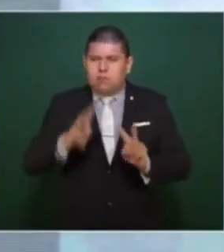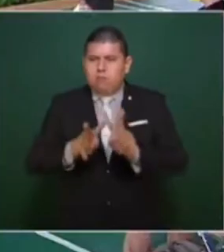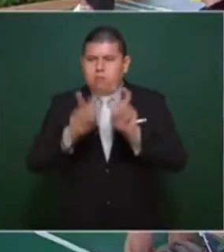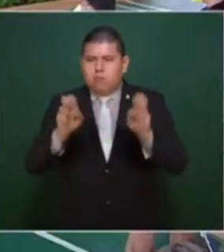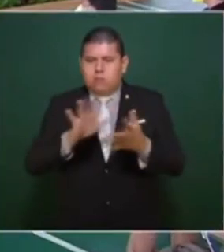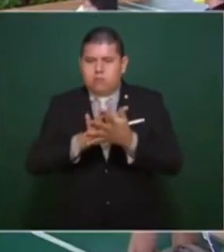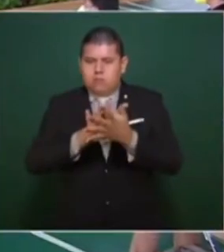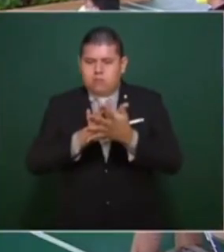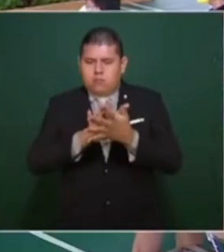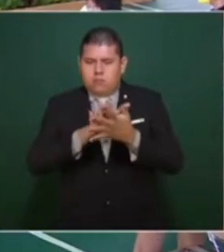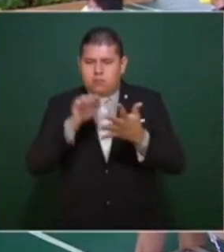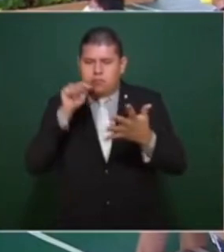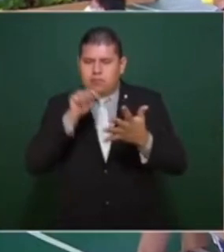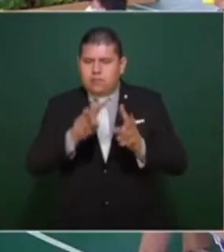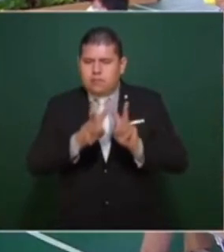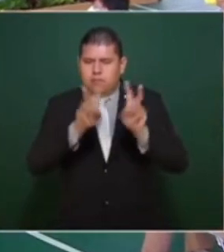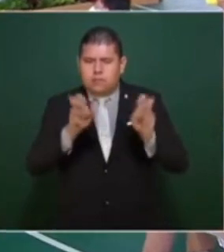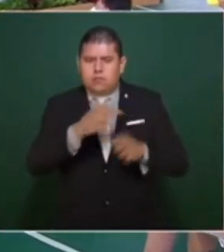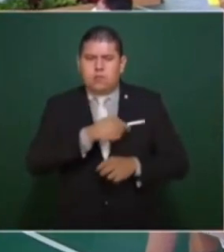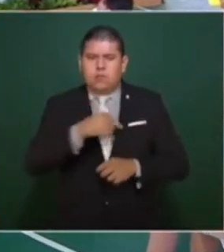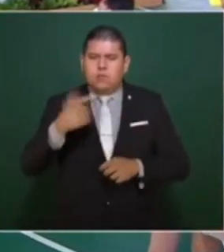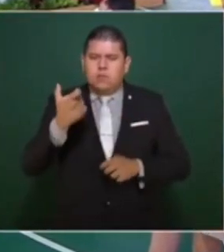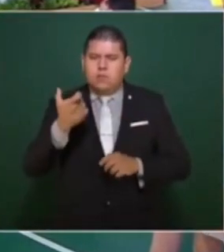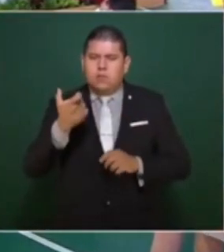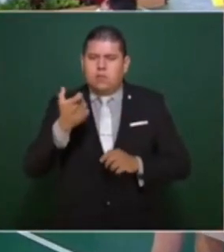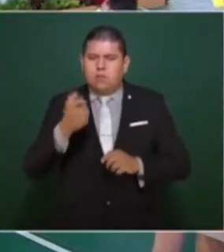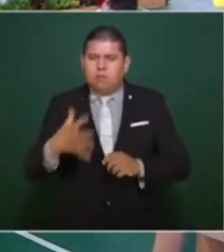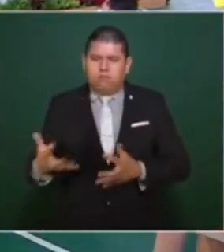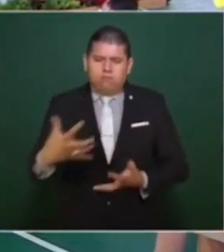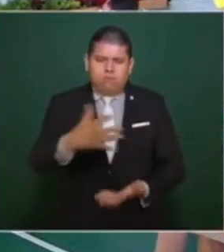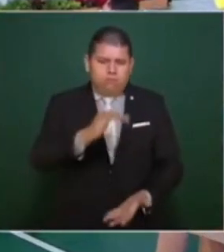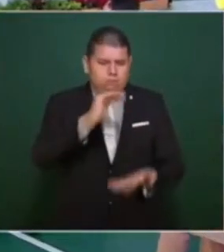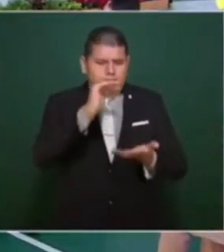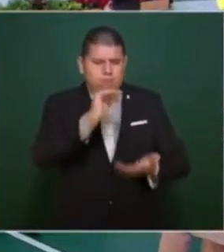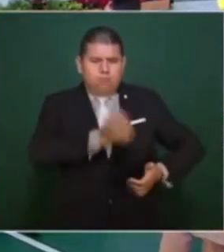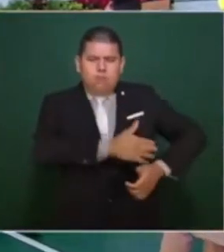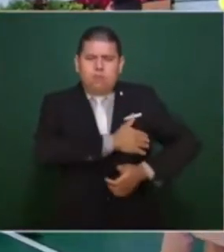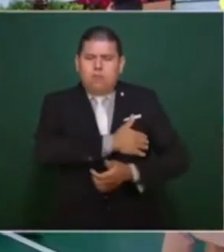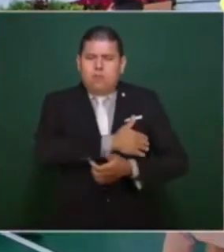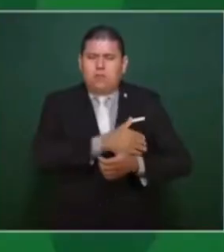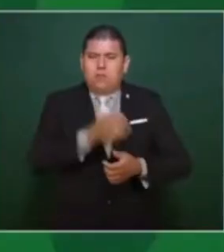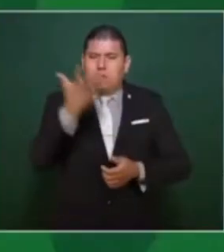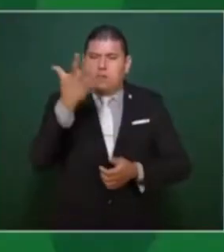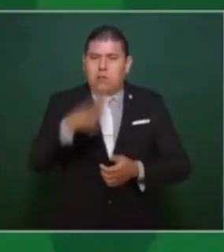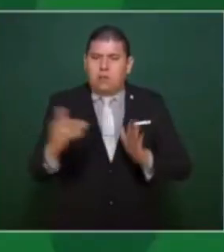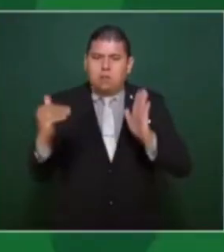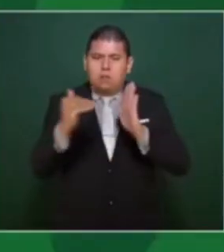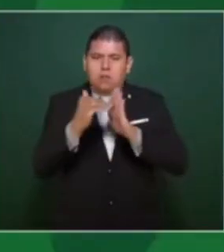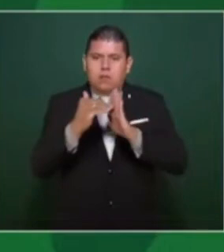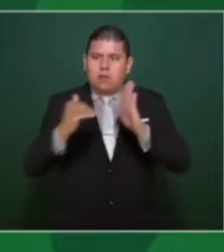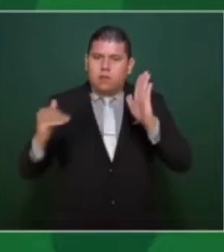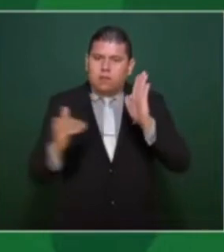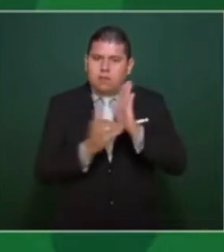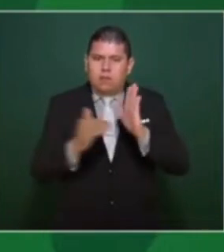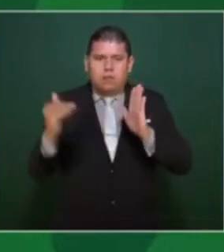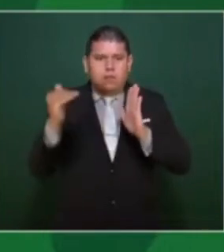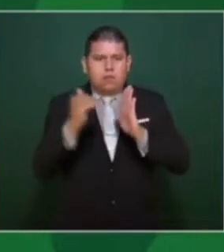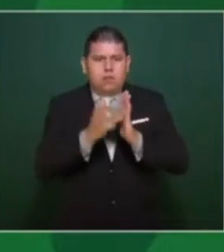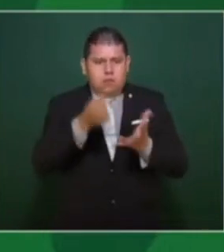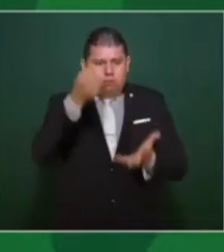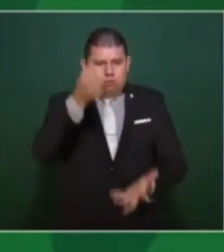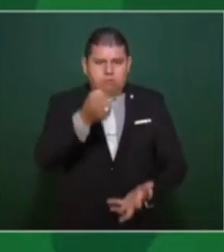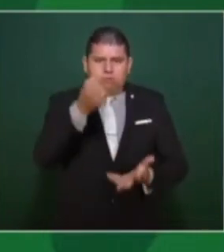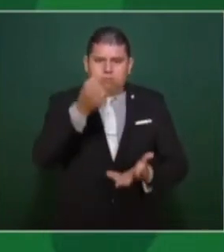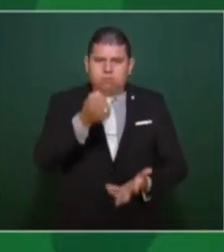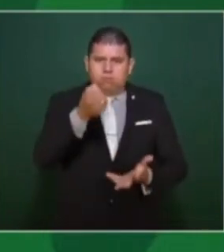vamos a ahorrar en el sexenio 10,000 millones de pesos,